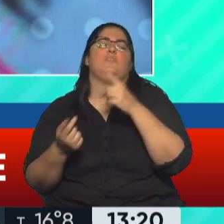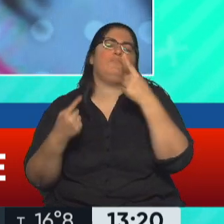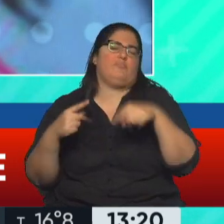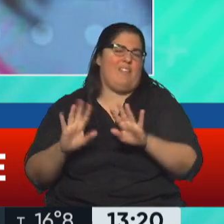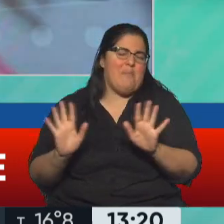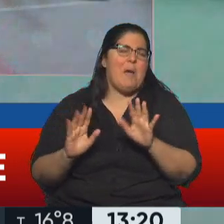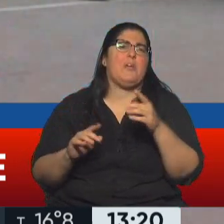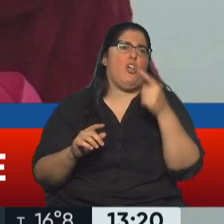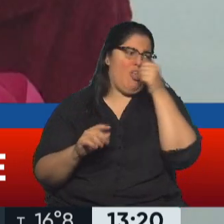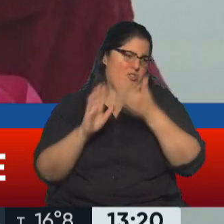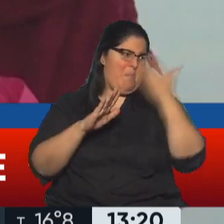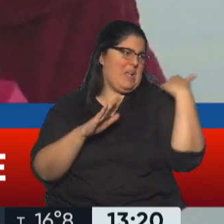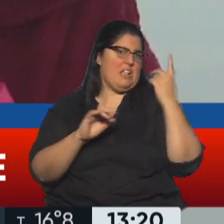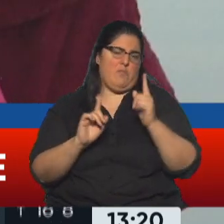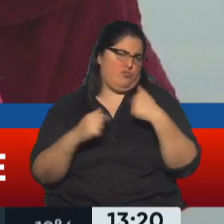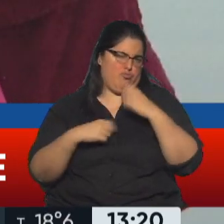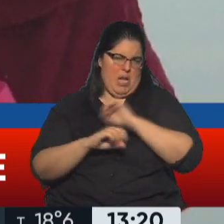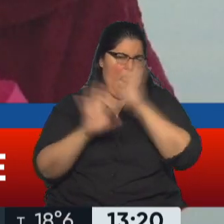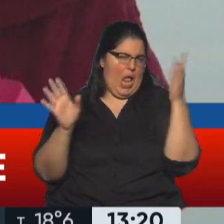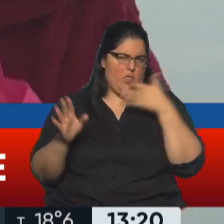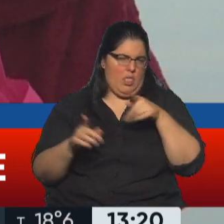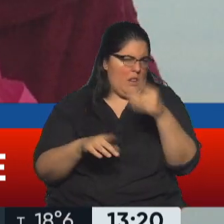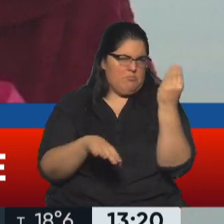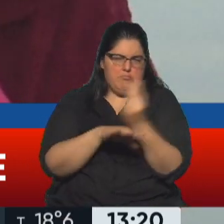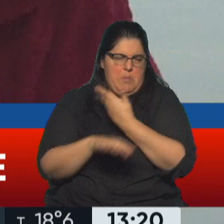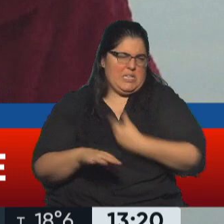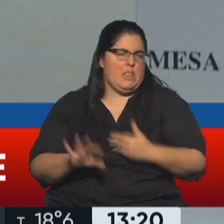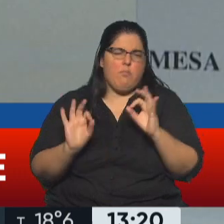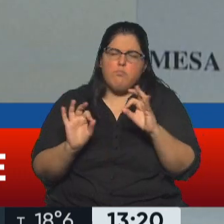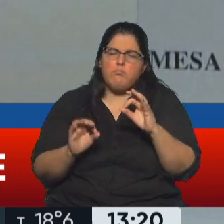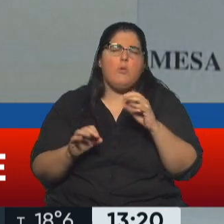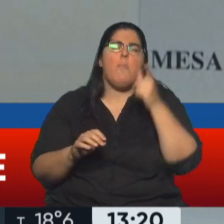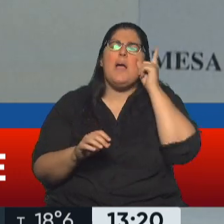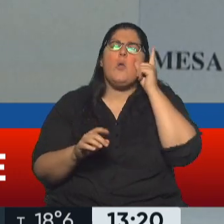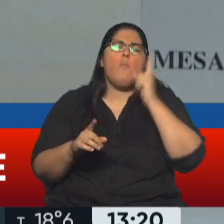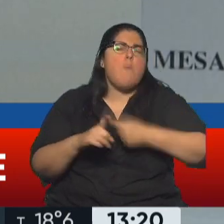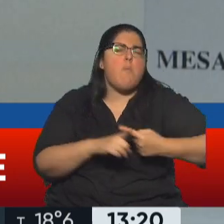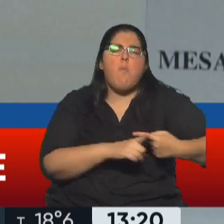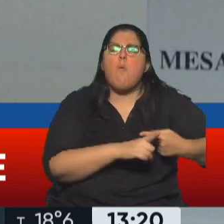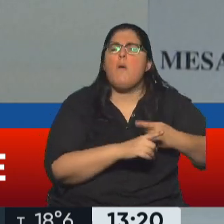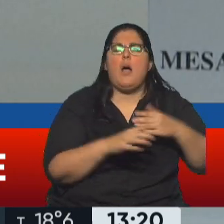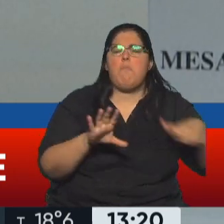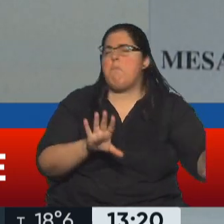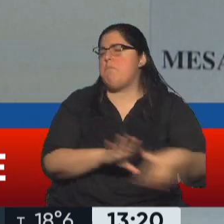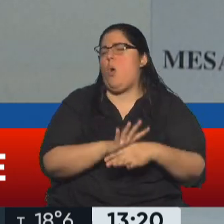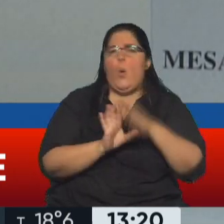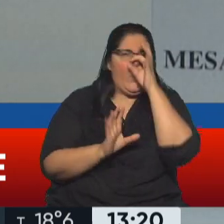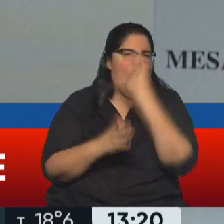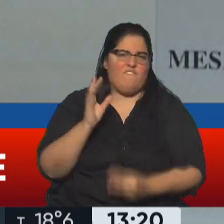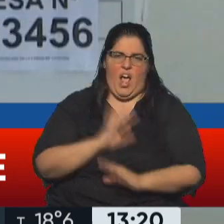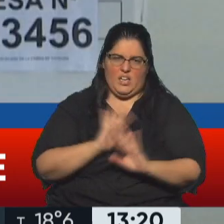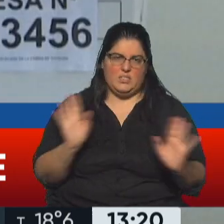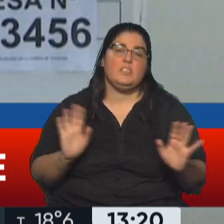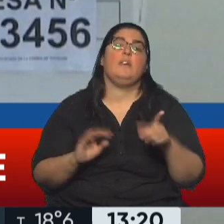el domingo pasado me quedaba muy claro que ya era el presidente por el conteo rápido, que en el Perú es bien preciso, nunca falla. Pedro Castillo va a ser